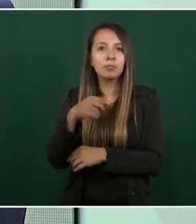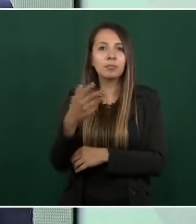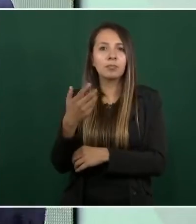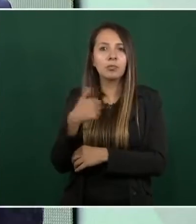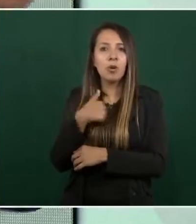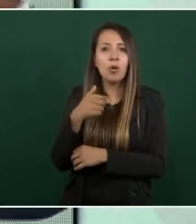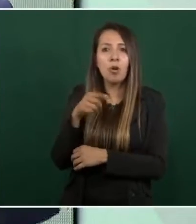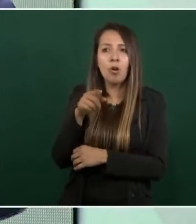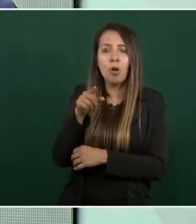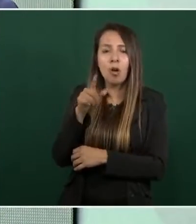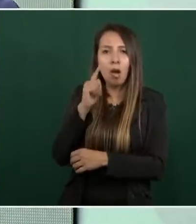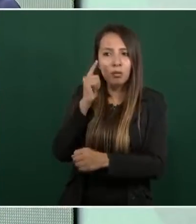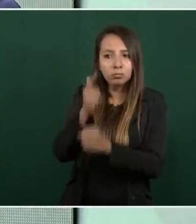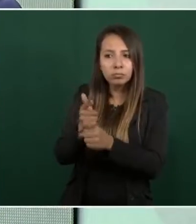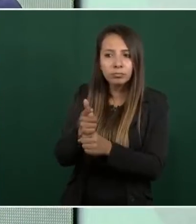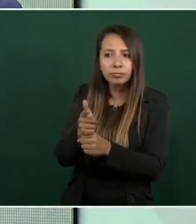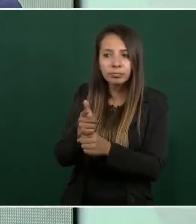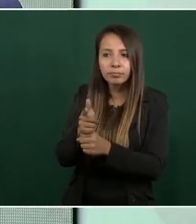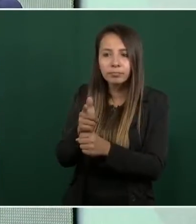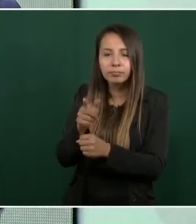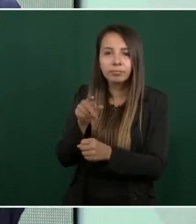no por la vía